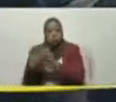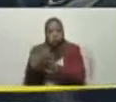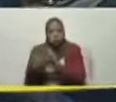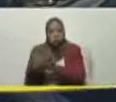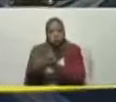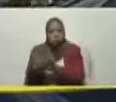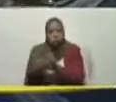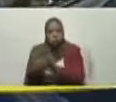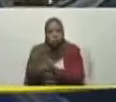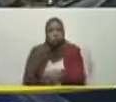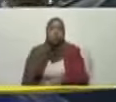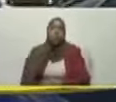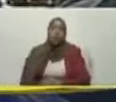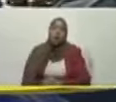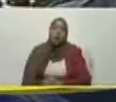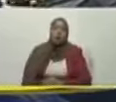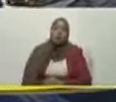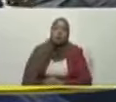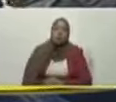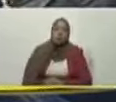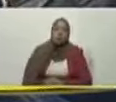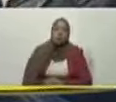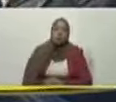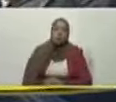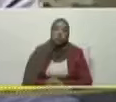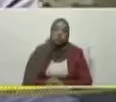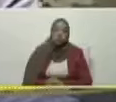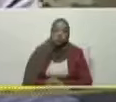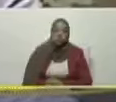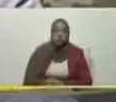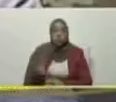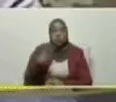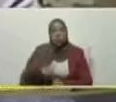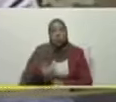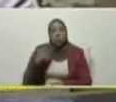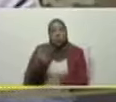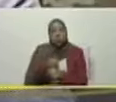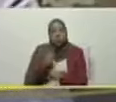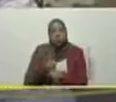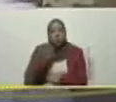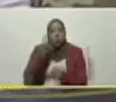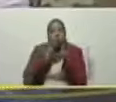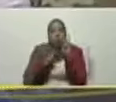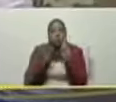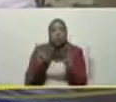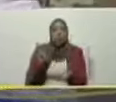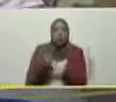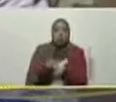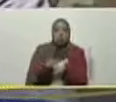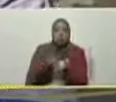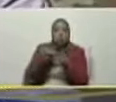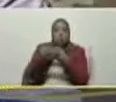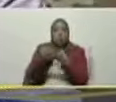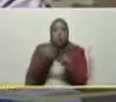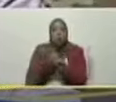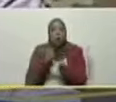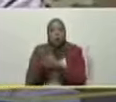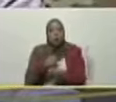Hay muchas cosas que hacer en esta etapa que estamos, que es la etapa de limpieza, recuperación,